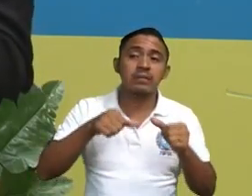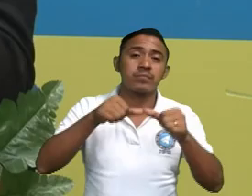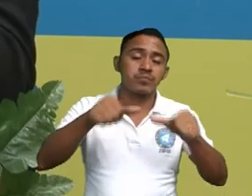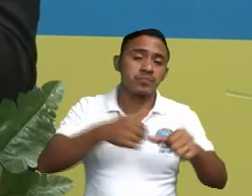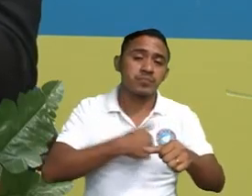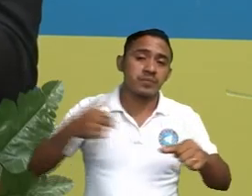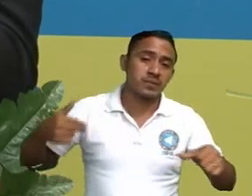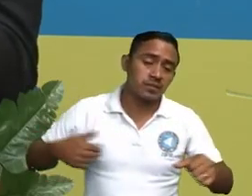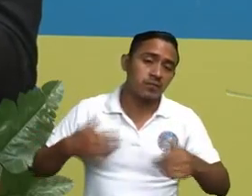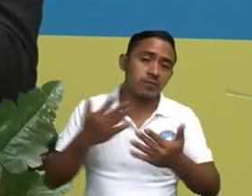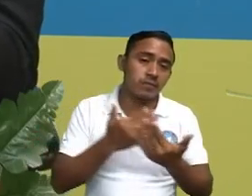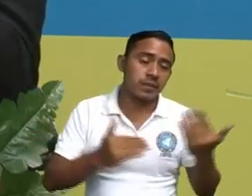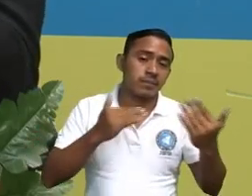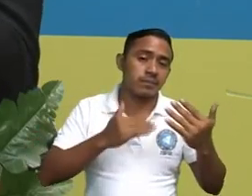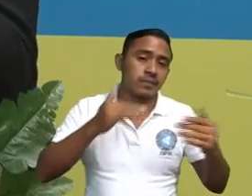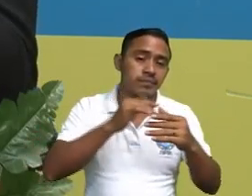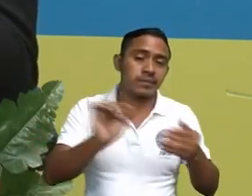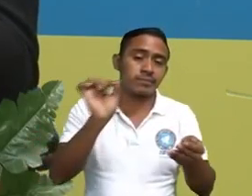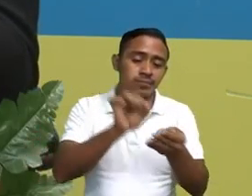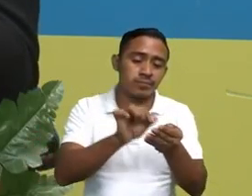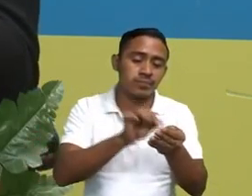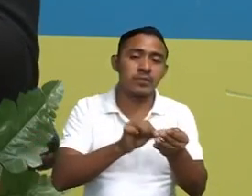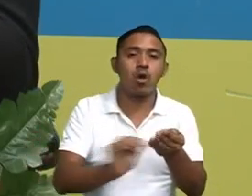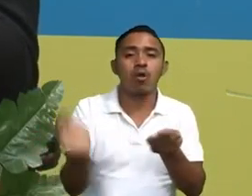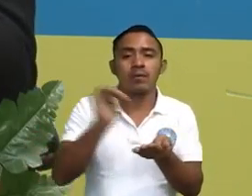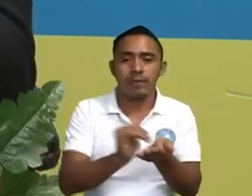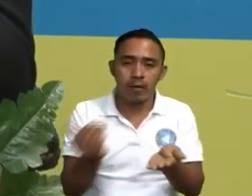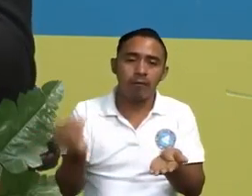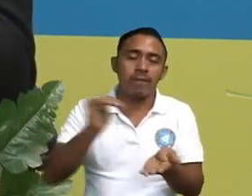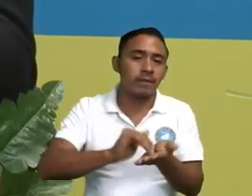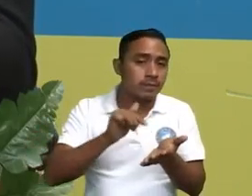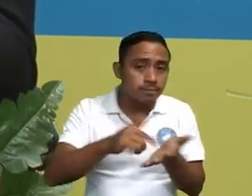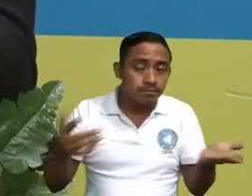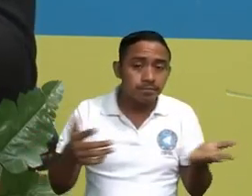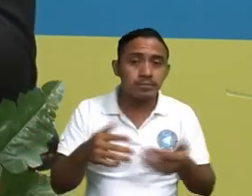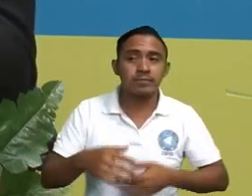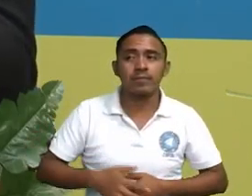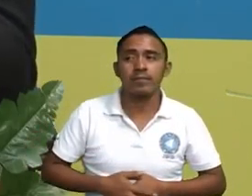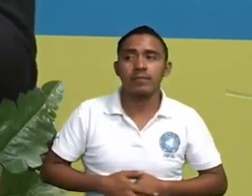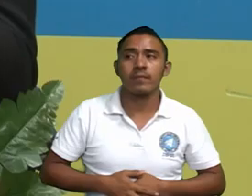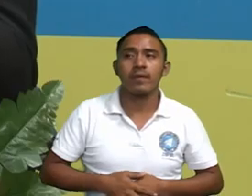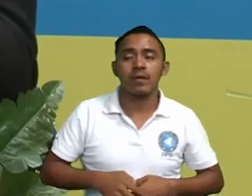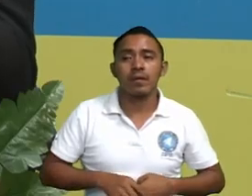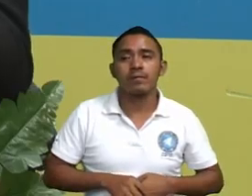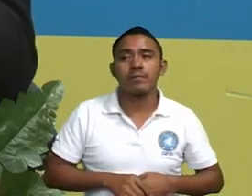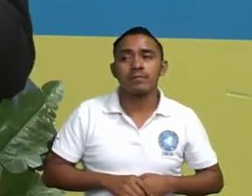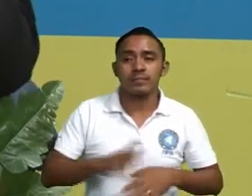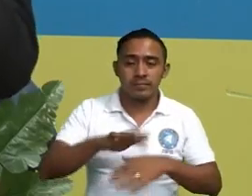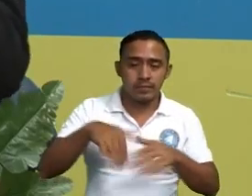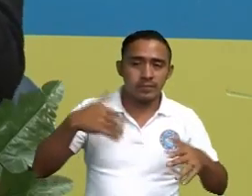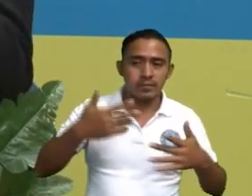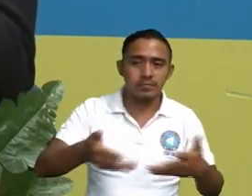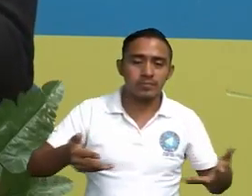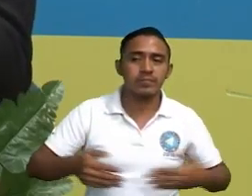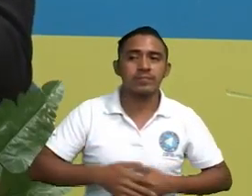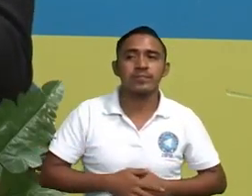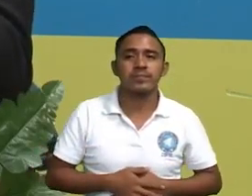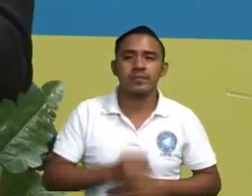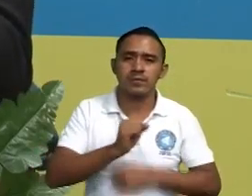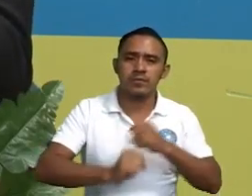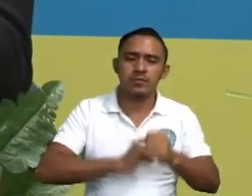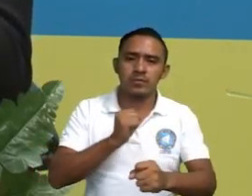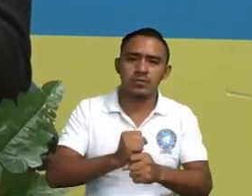cálculos. Ah, ya. Ya, esa es la verdadera indicación por la cual hay que retirar la vesícula. Actualmente, luego, eso cambió en los